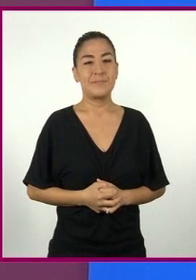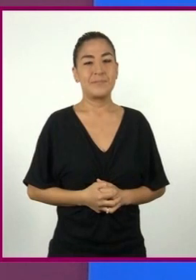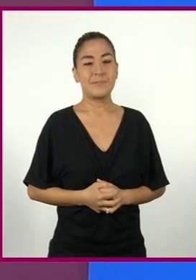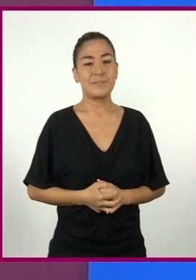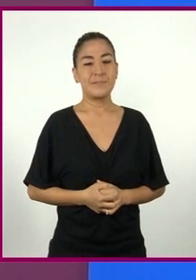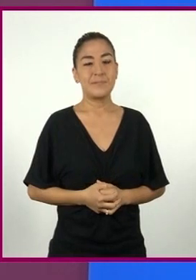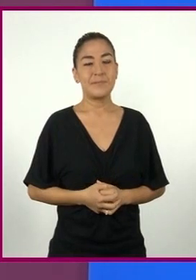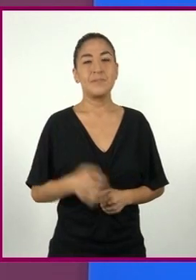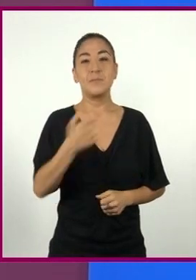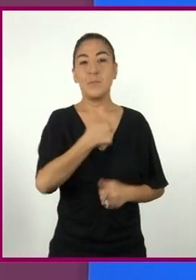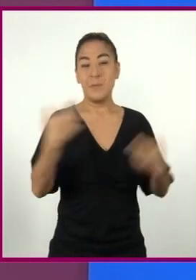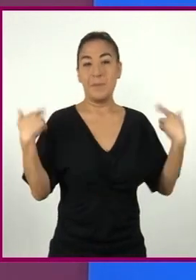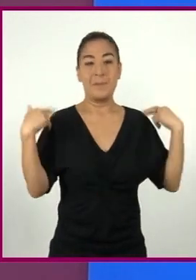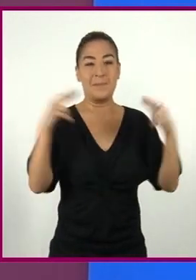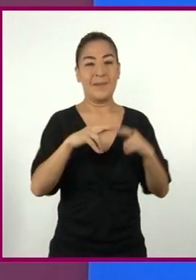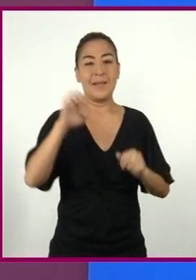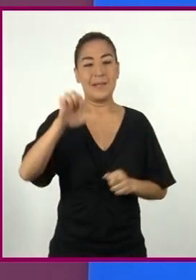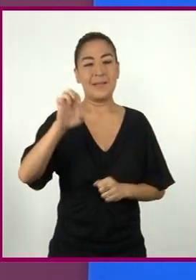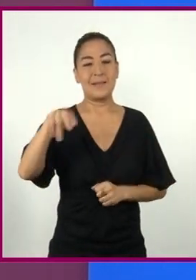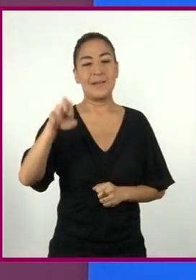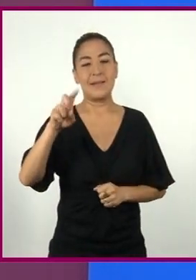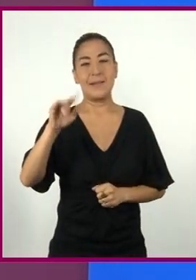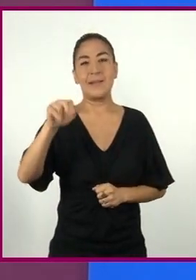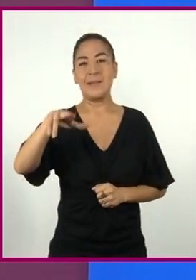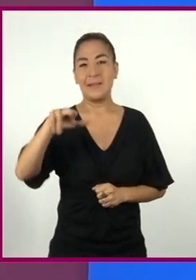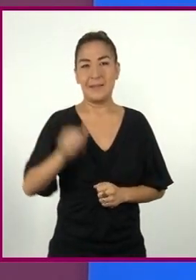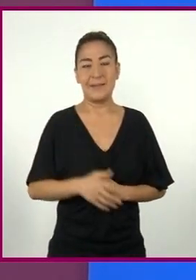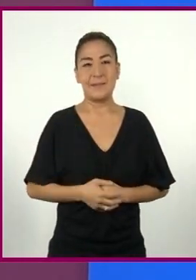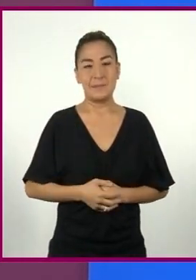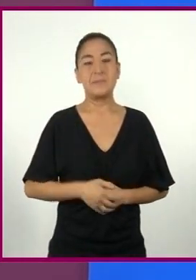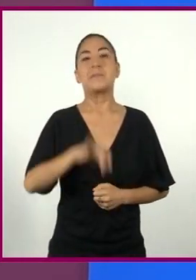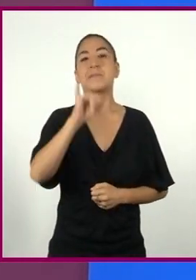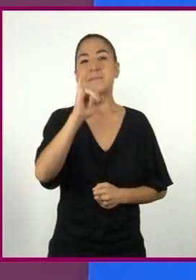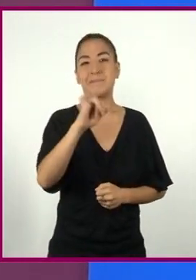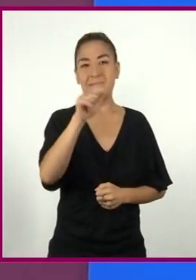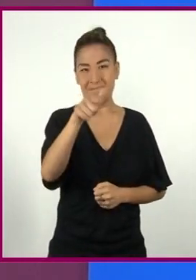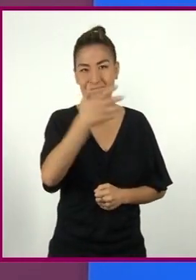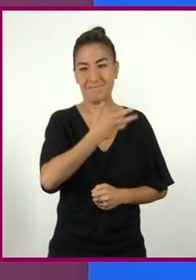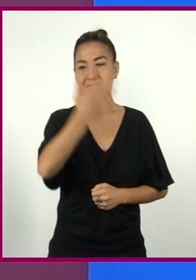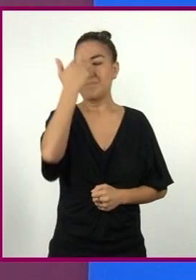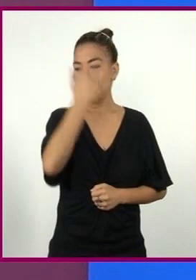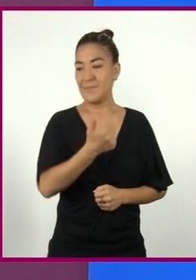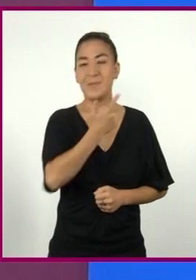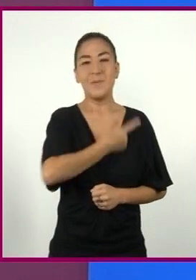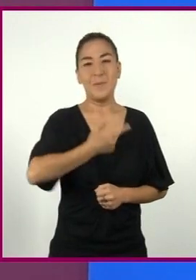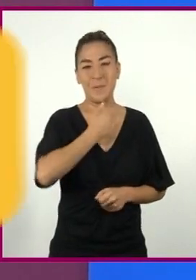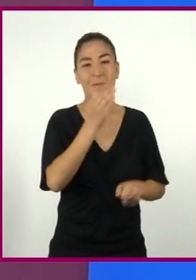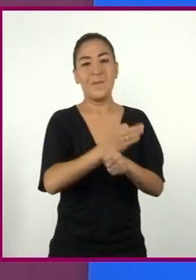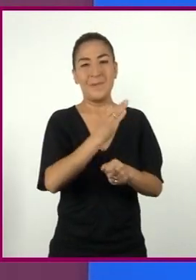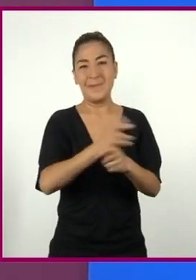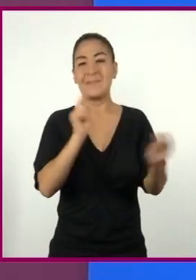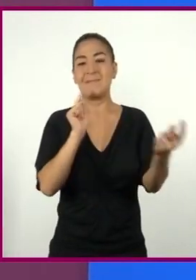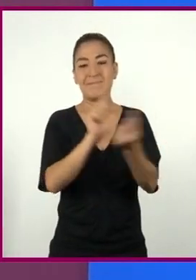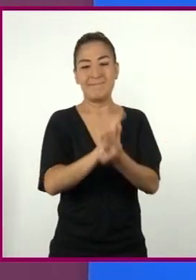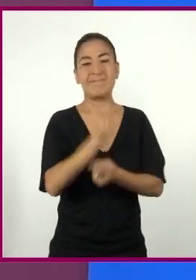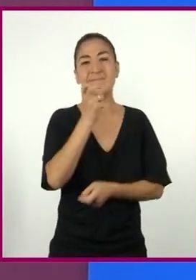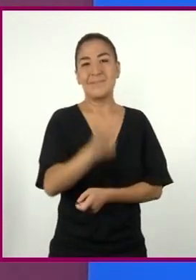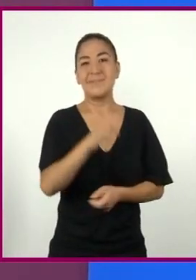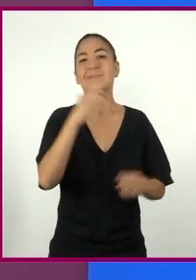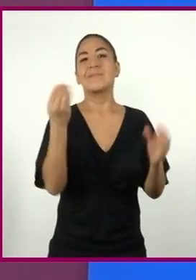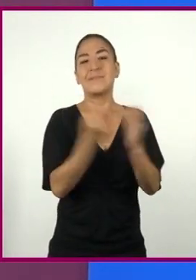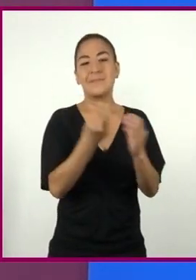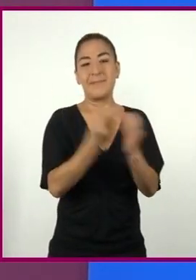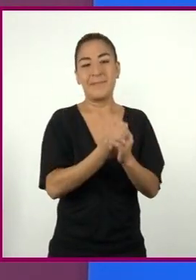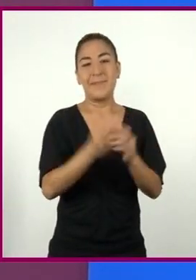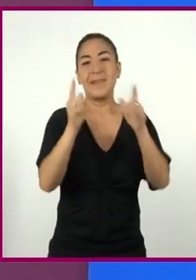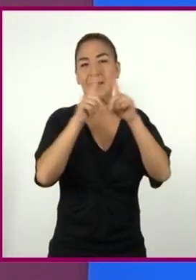soy la profesora Enedina Mónica Velázquez Mendoza y efectivamente es un gusto encontrarnos aquí en una sesión